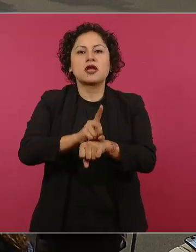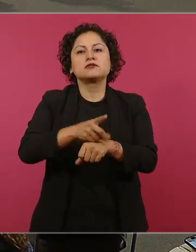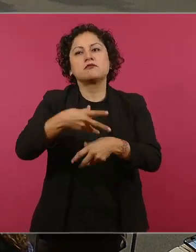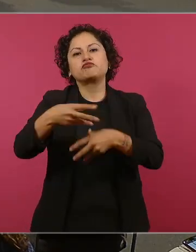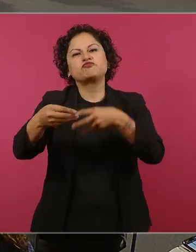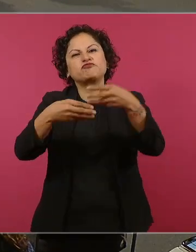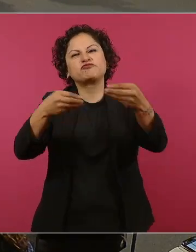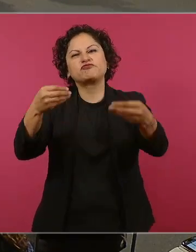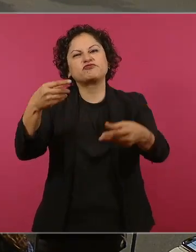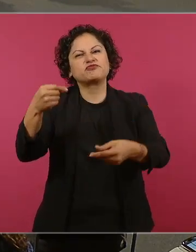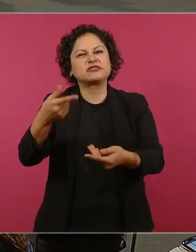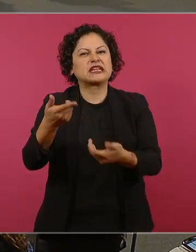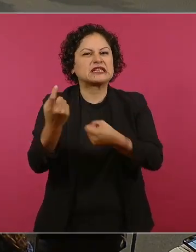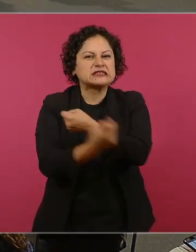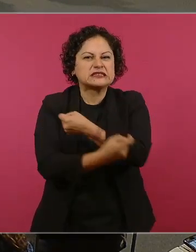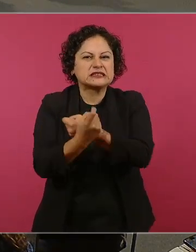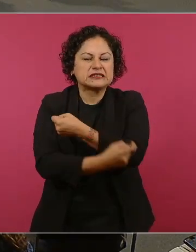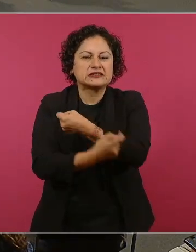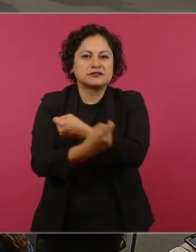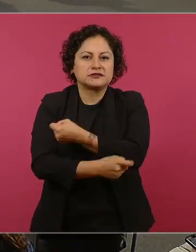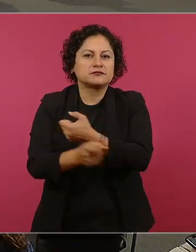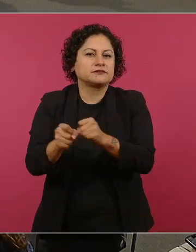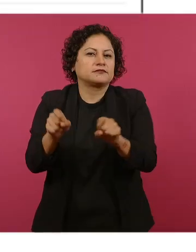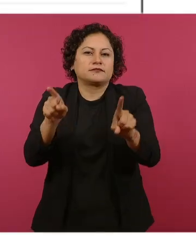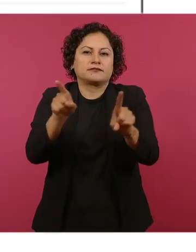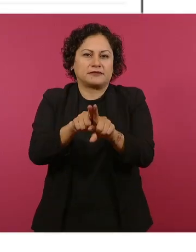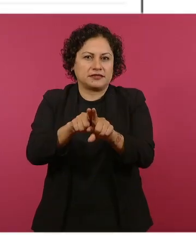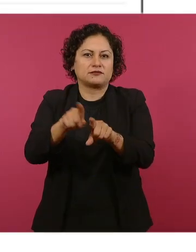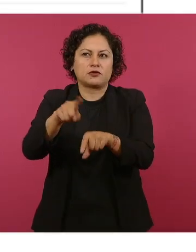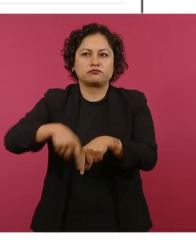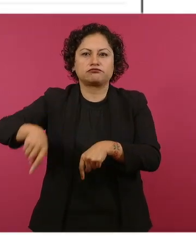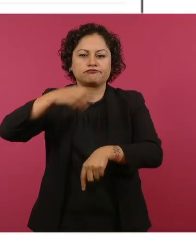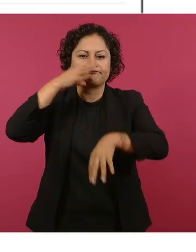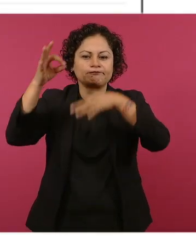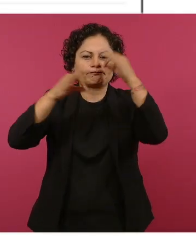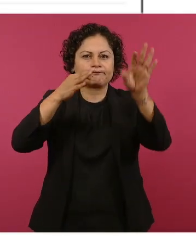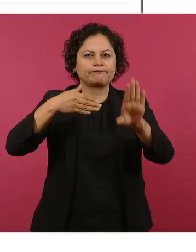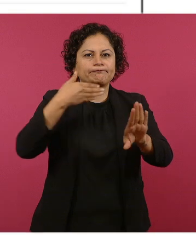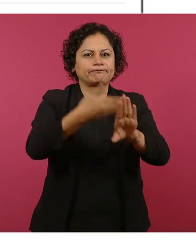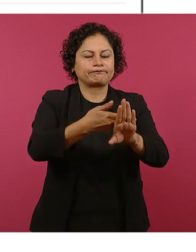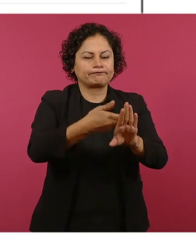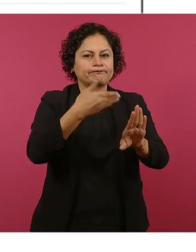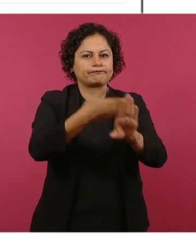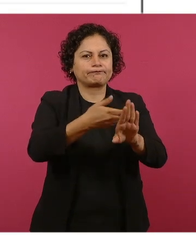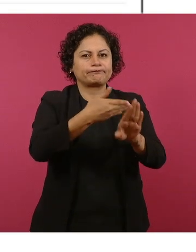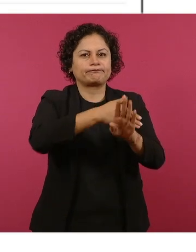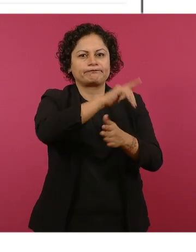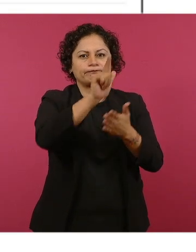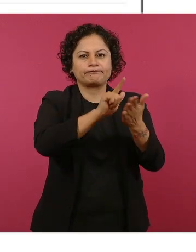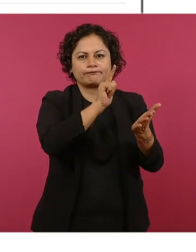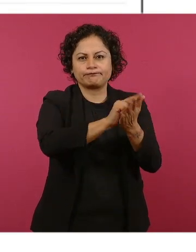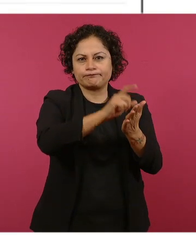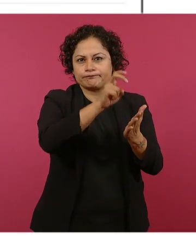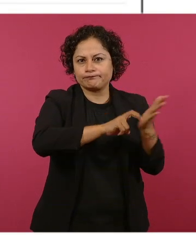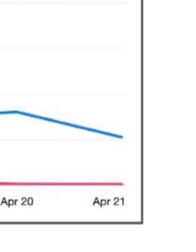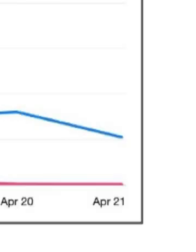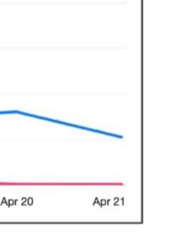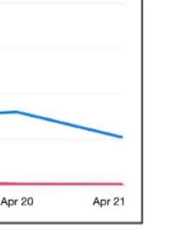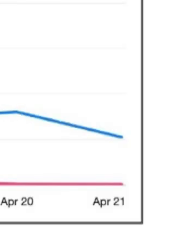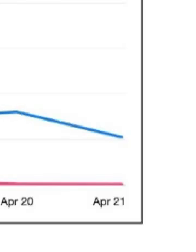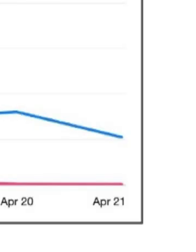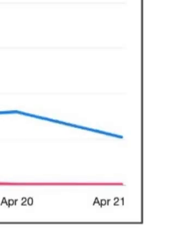contra la reforma a la pensión, aquí lo vemos, cómo a través del tiempo siguen promoviendo este